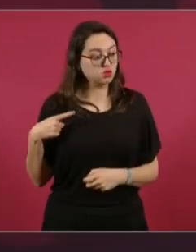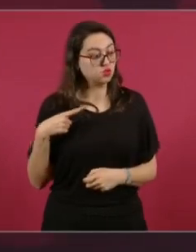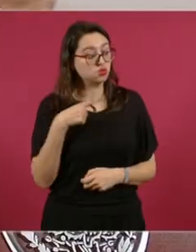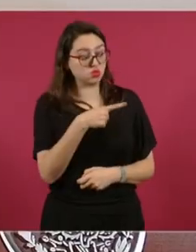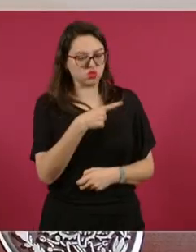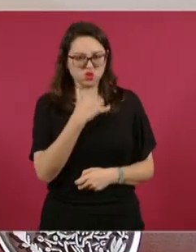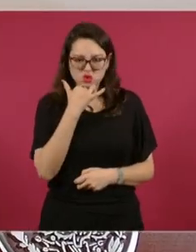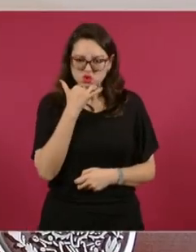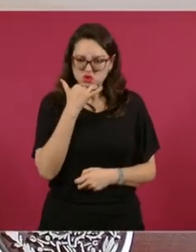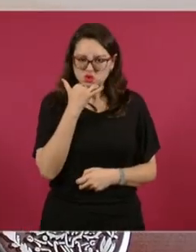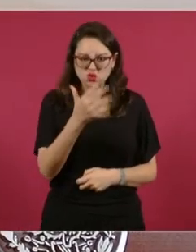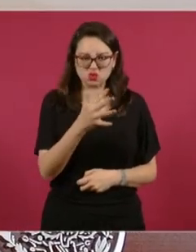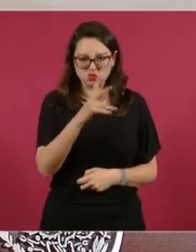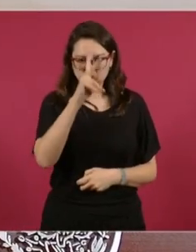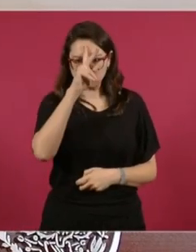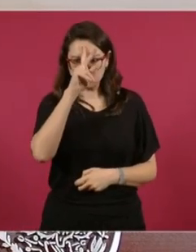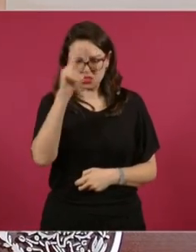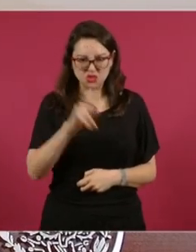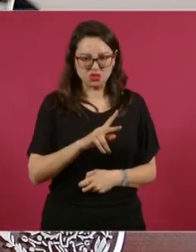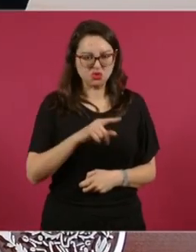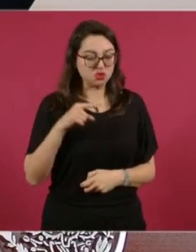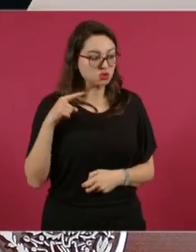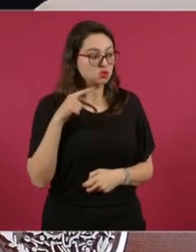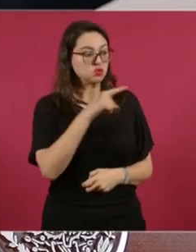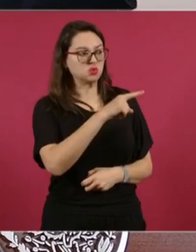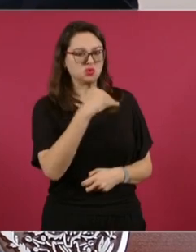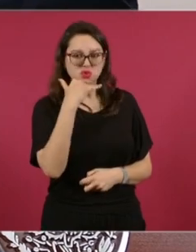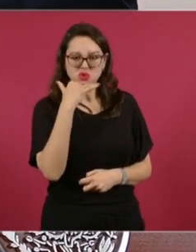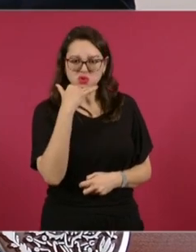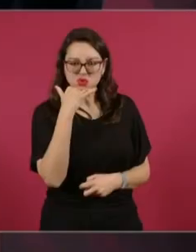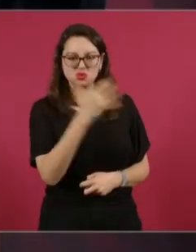tú, ¿no?, que le gritaba. No salió